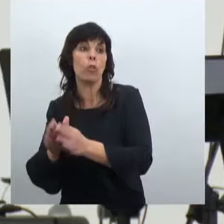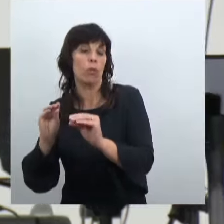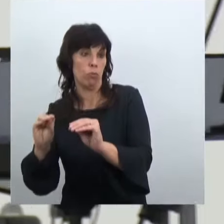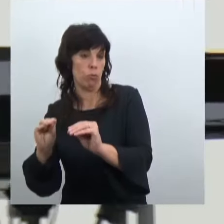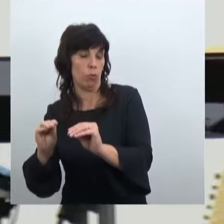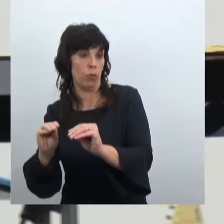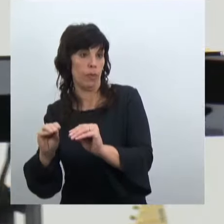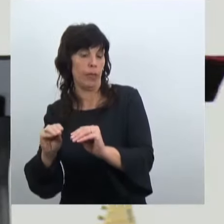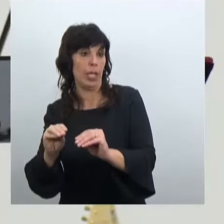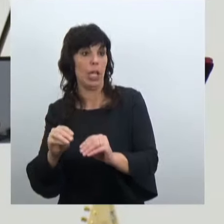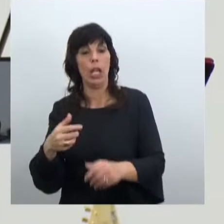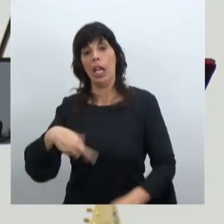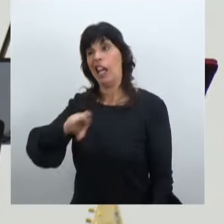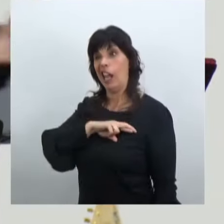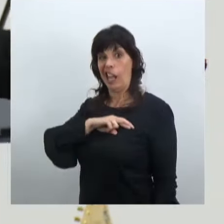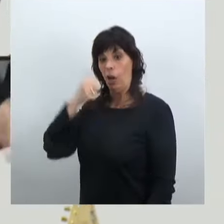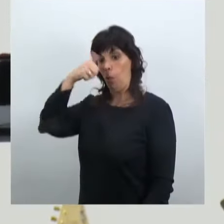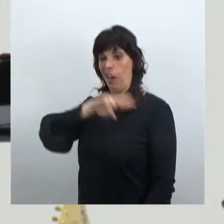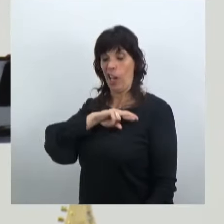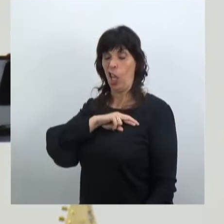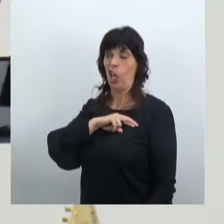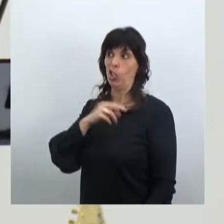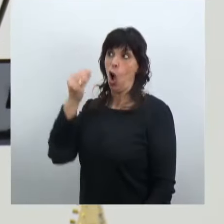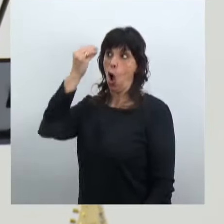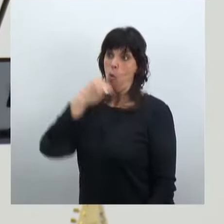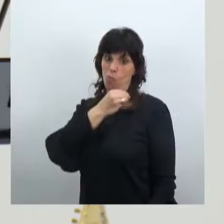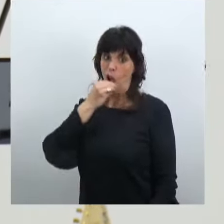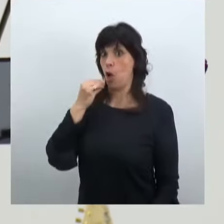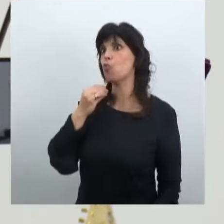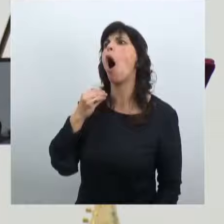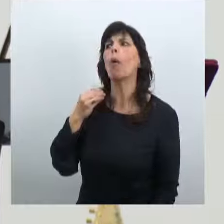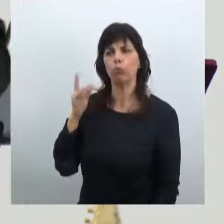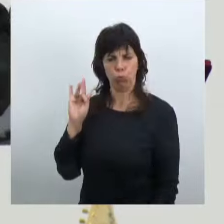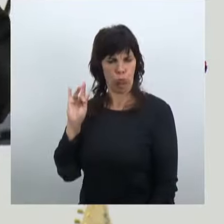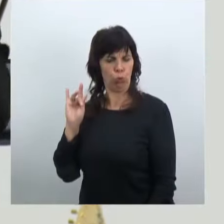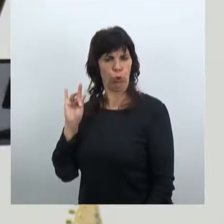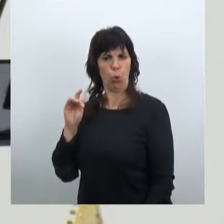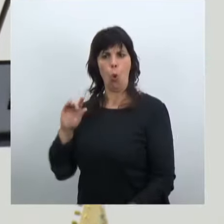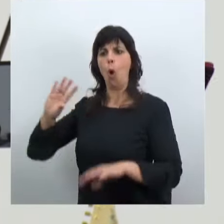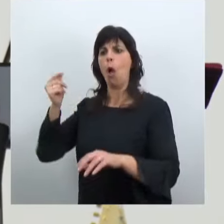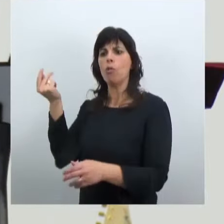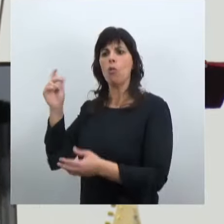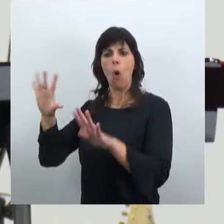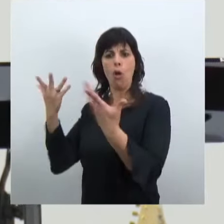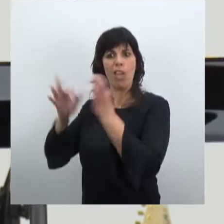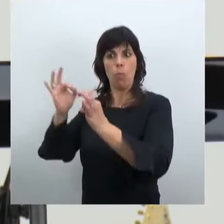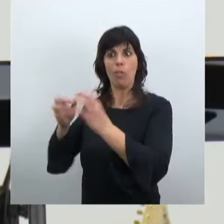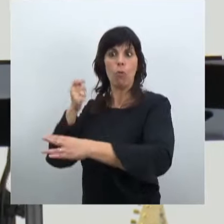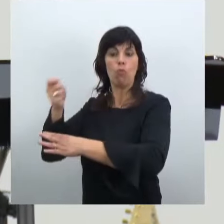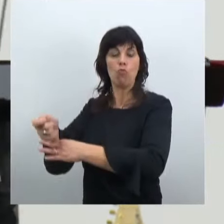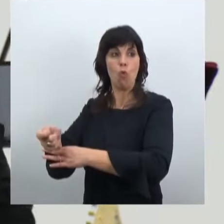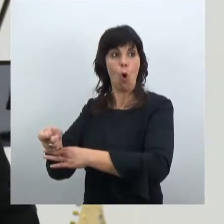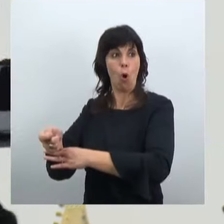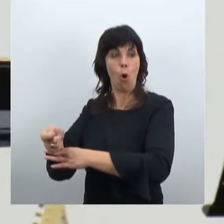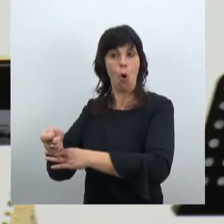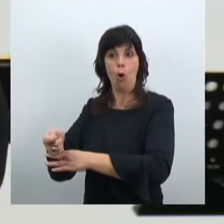Este hombre ayunaba y no le traía bendición, diezmaba y no traía bendición. El martes tenéis que conectaros